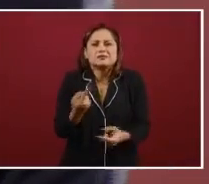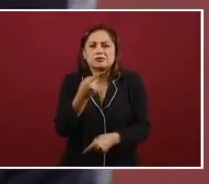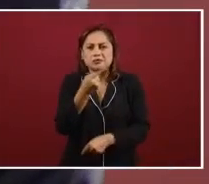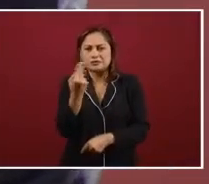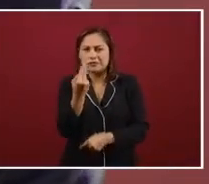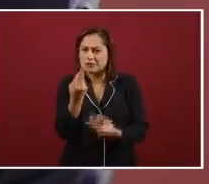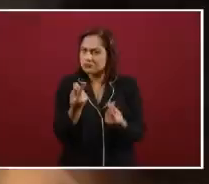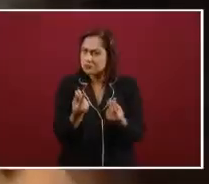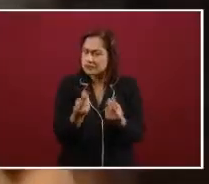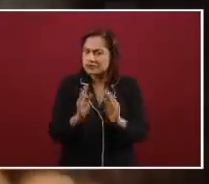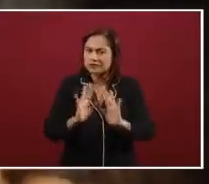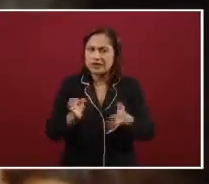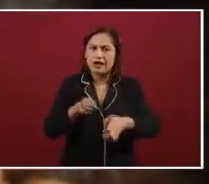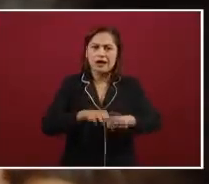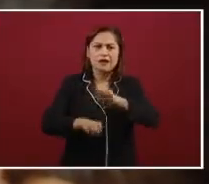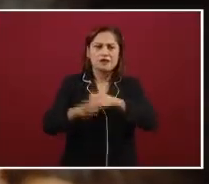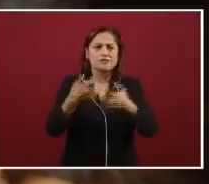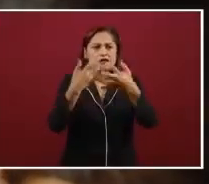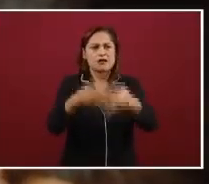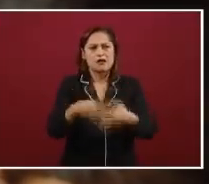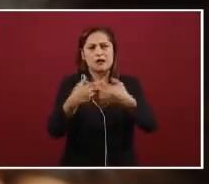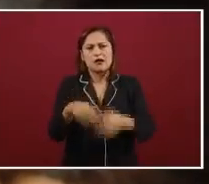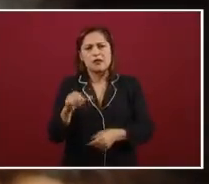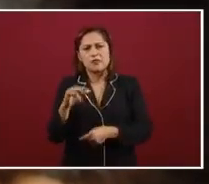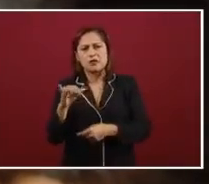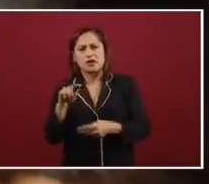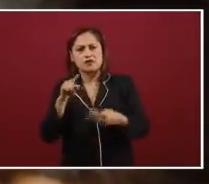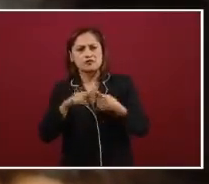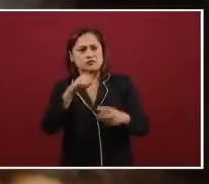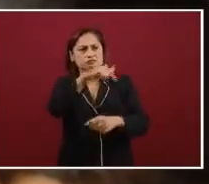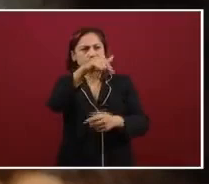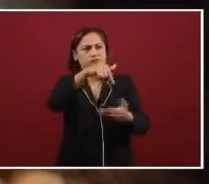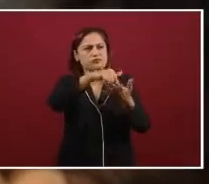inversiones. México, Sinaloa, Topolobampo es virgen,